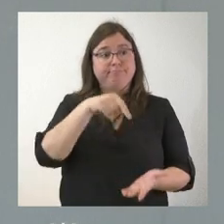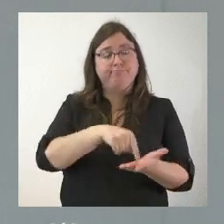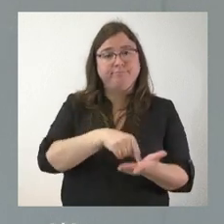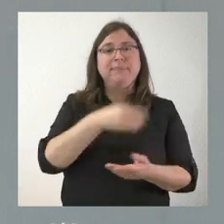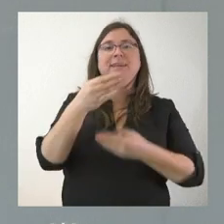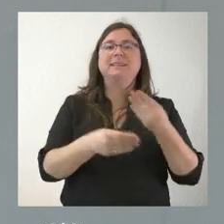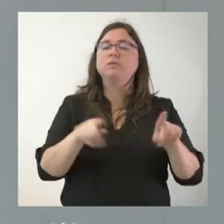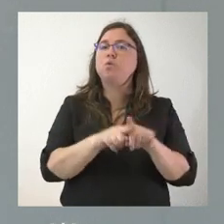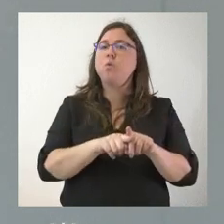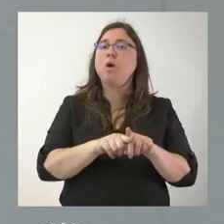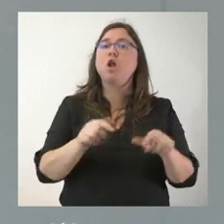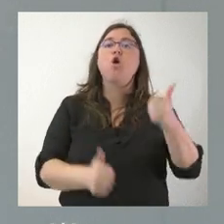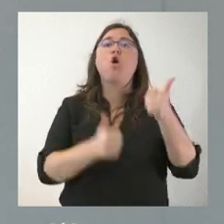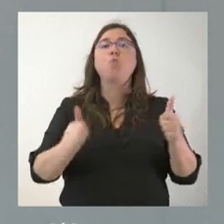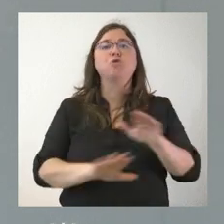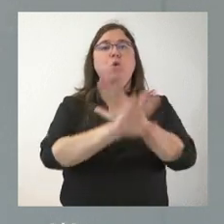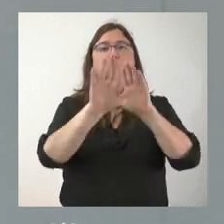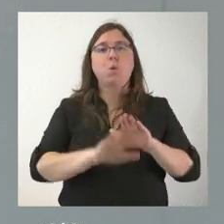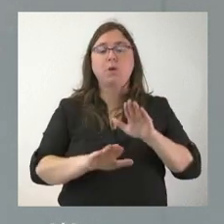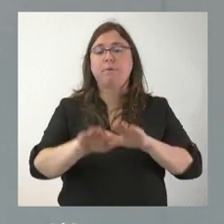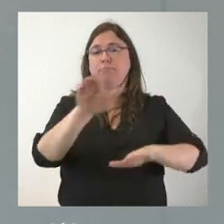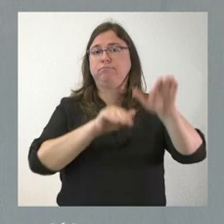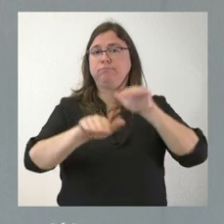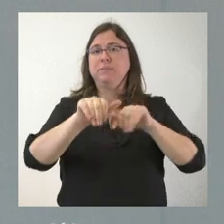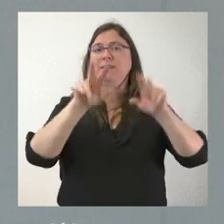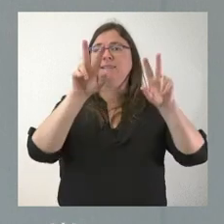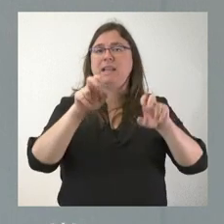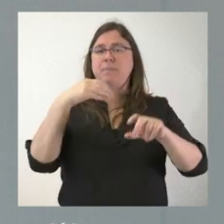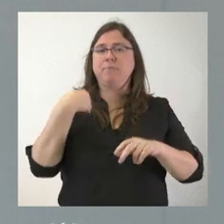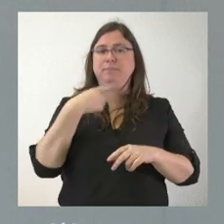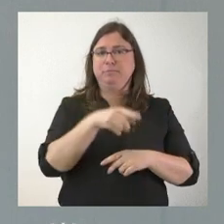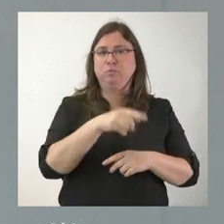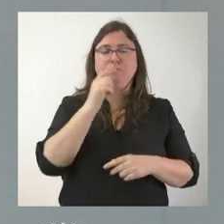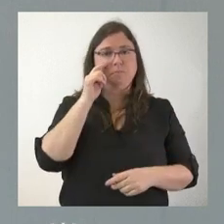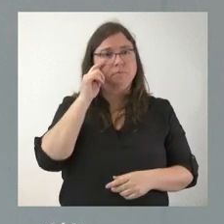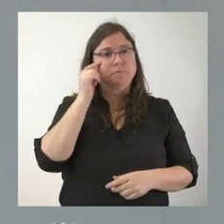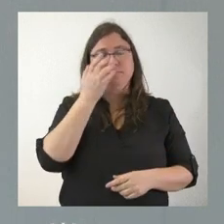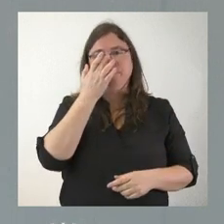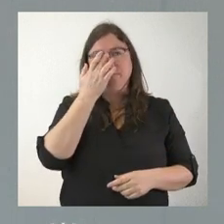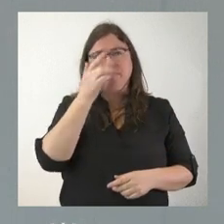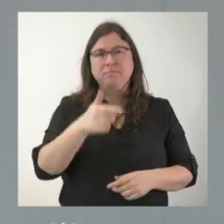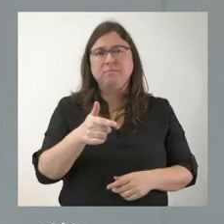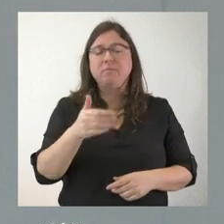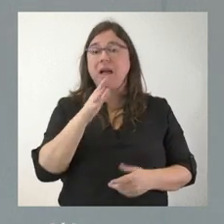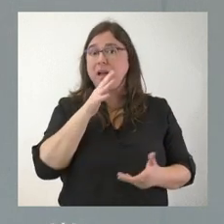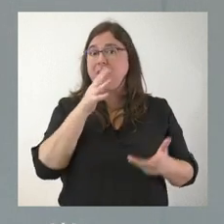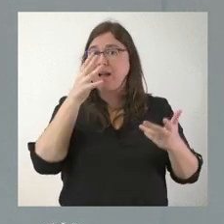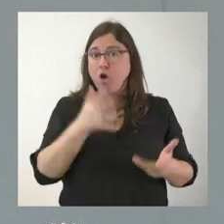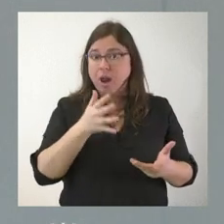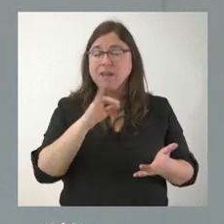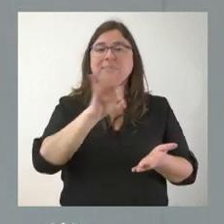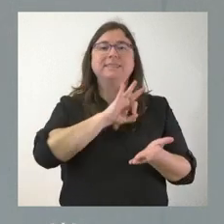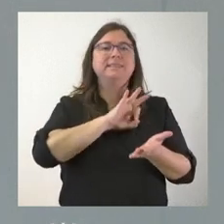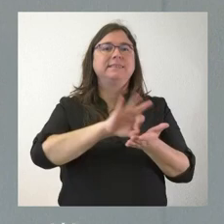en las últimas oposiciones que se convocaron en relación con esta materia en la actualidad el sistema